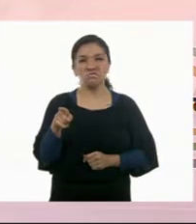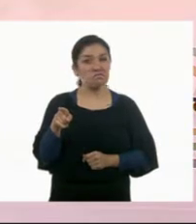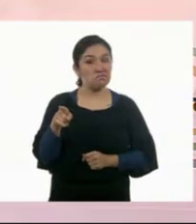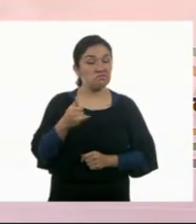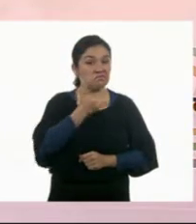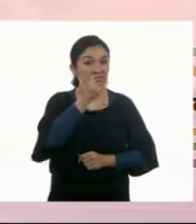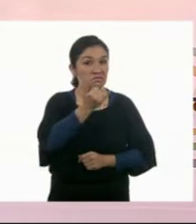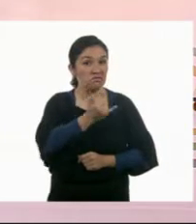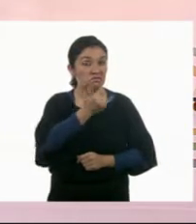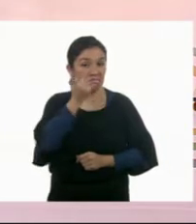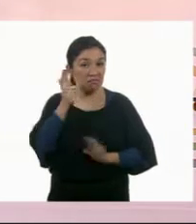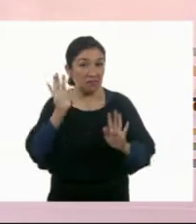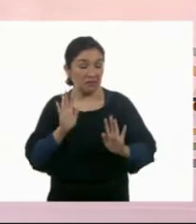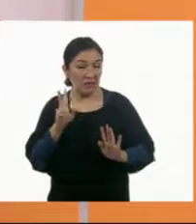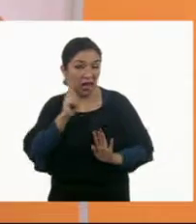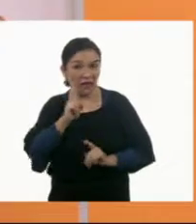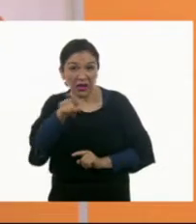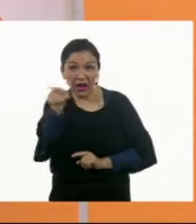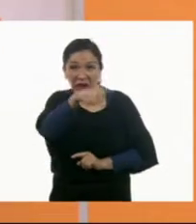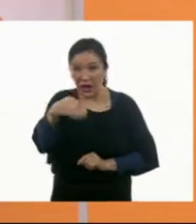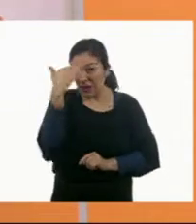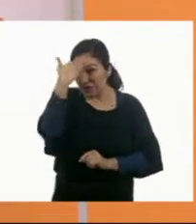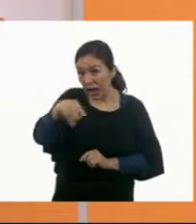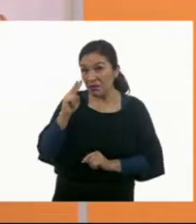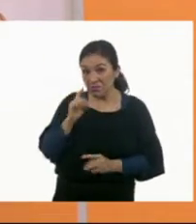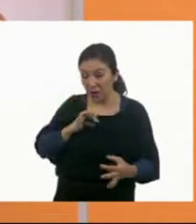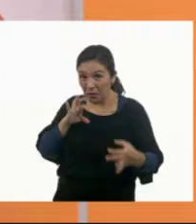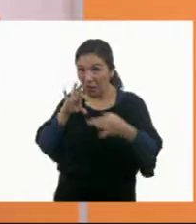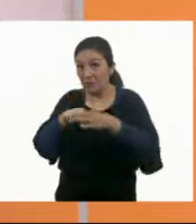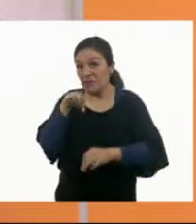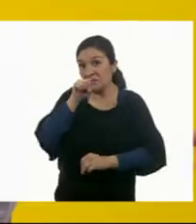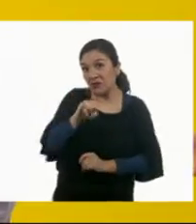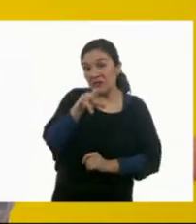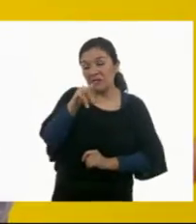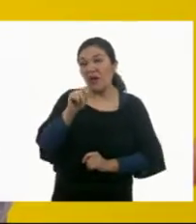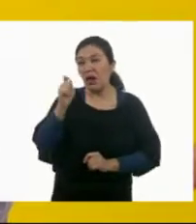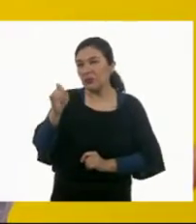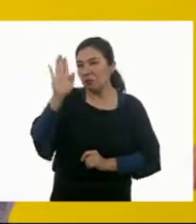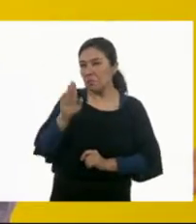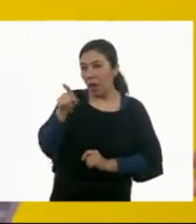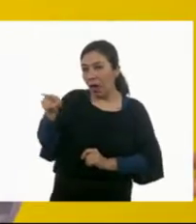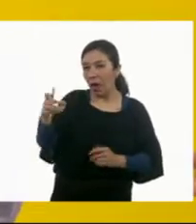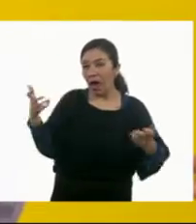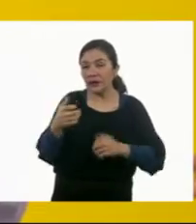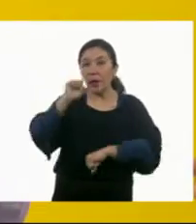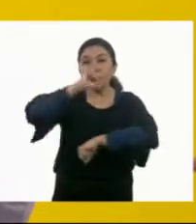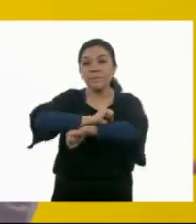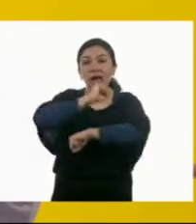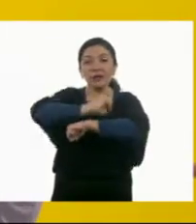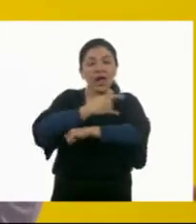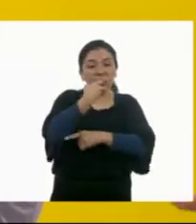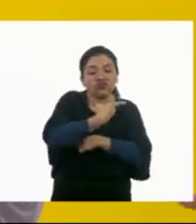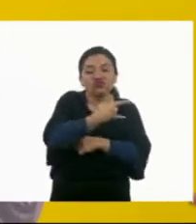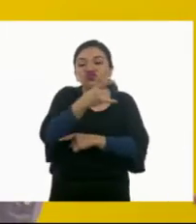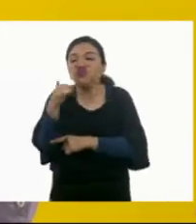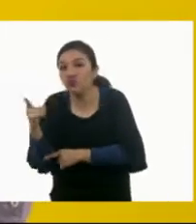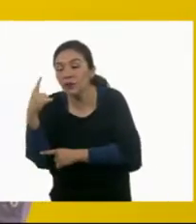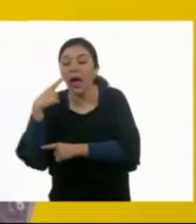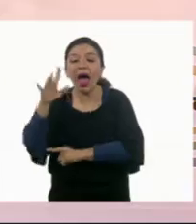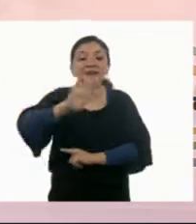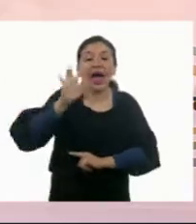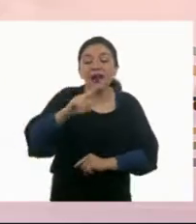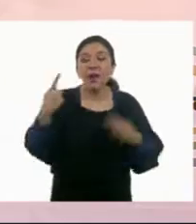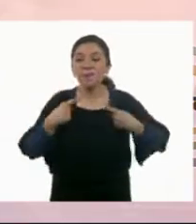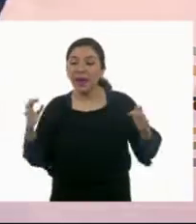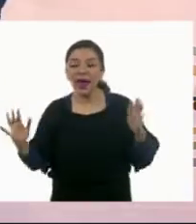No sé, a ver si las niñas y los niños que nos están viendo están de acuerdo conmigo. Me parece que Paco abrió la ventana de su casa para saludar a la